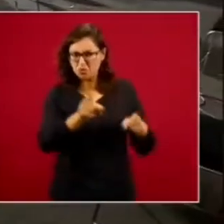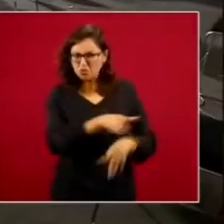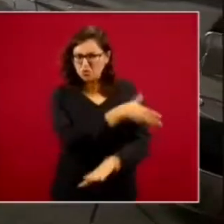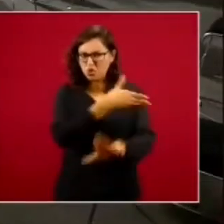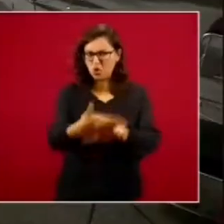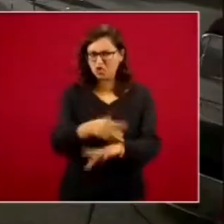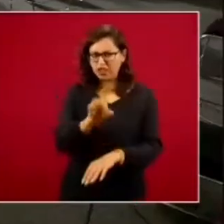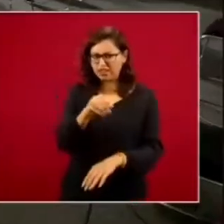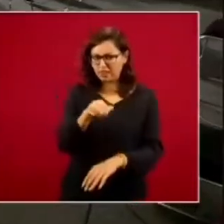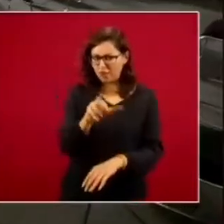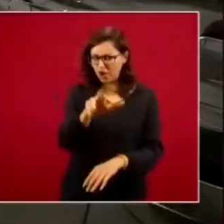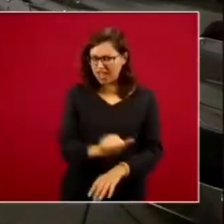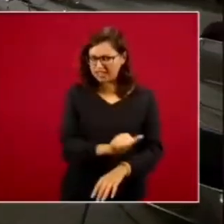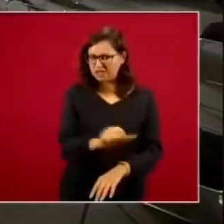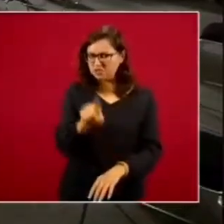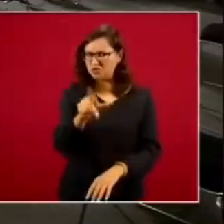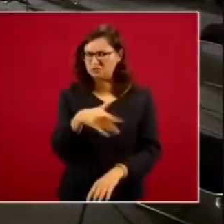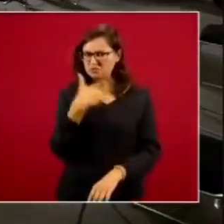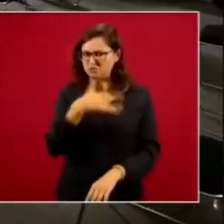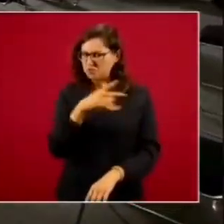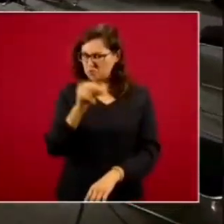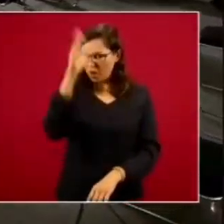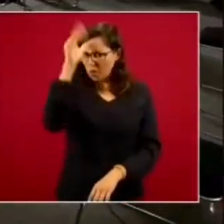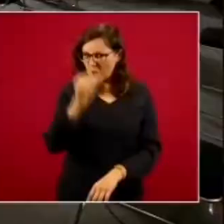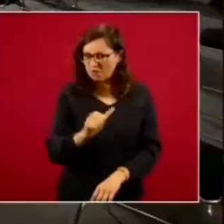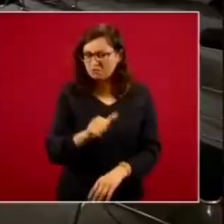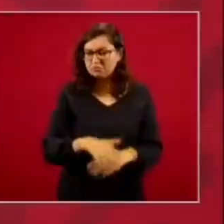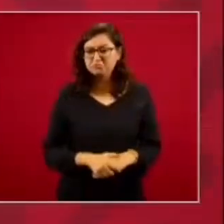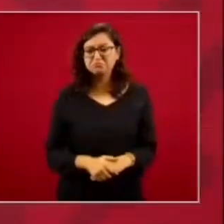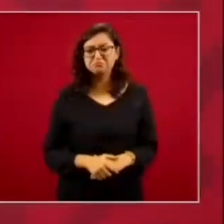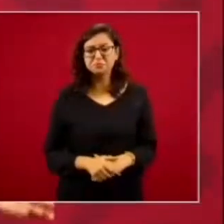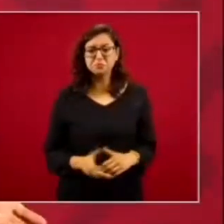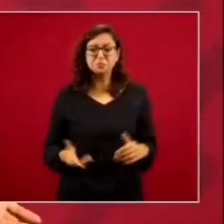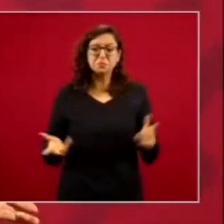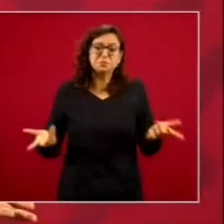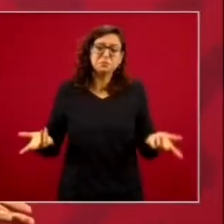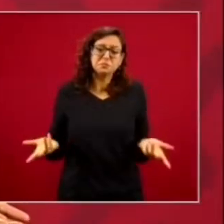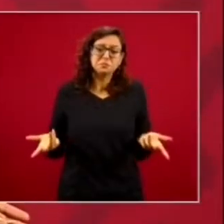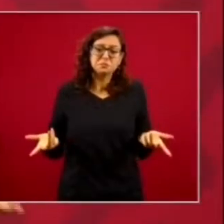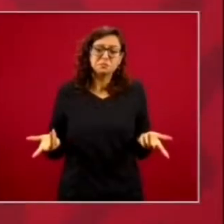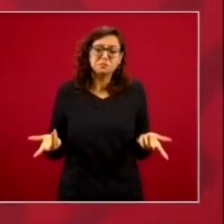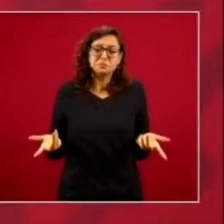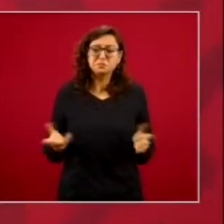contra la democracia? ¿Les dice no es cierto? Pues sí, pero